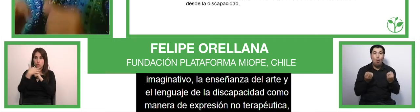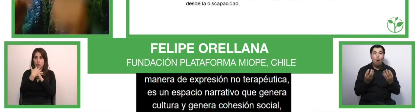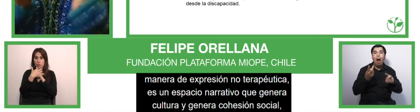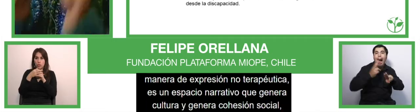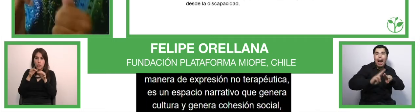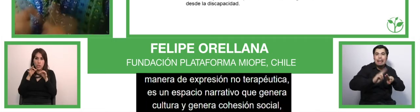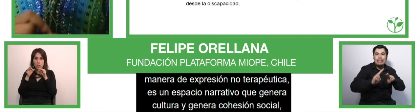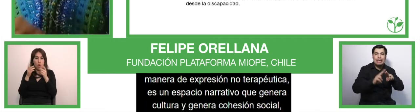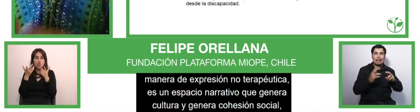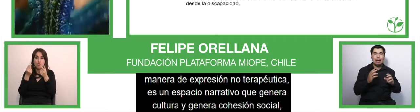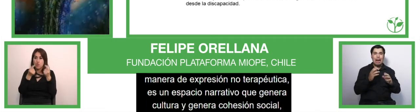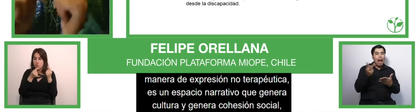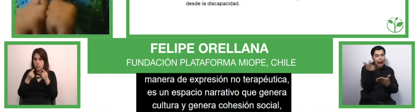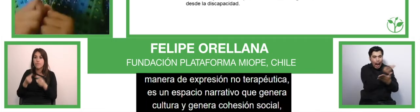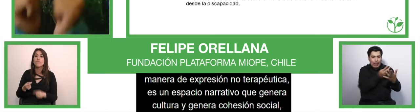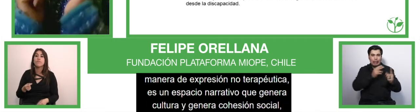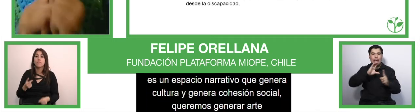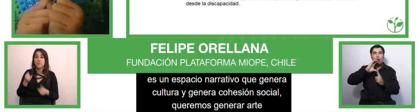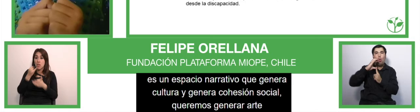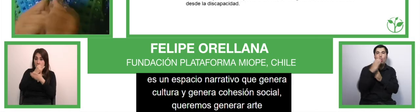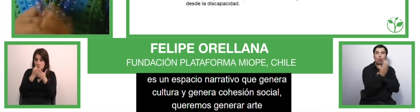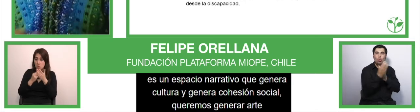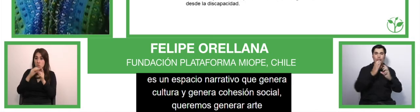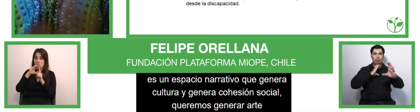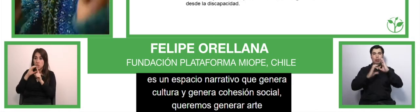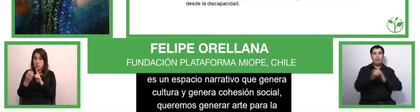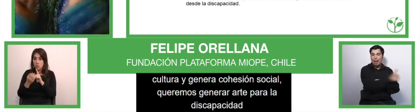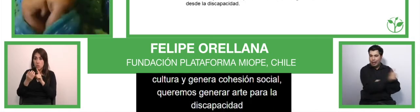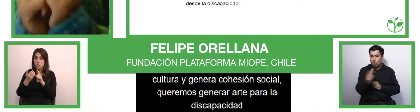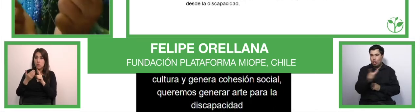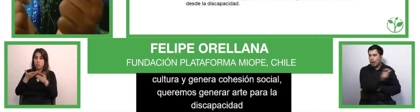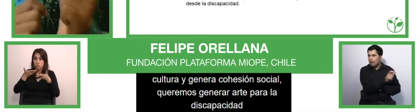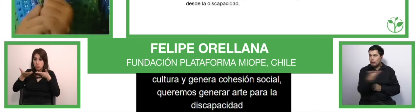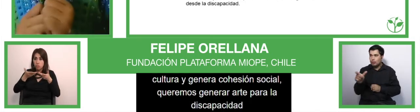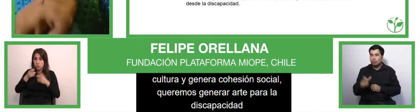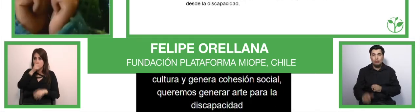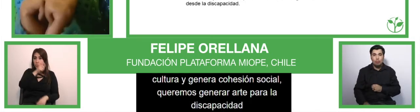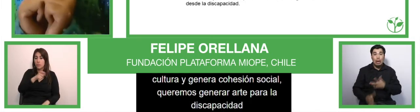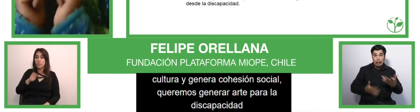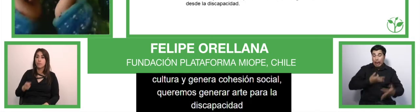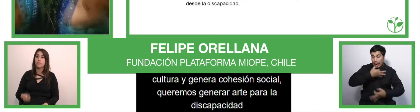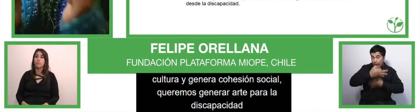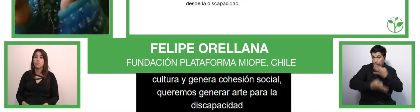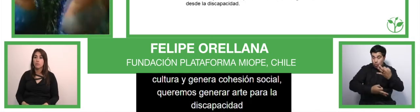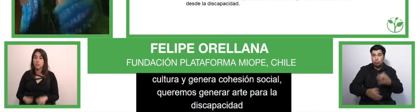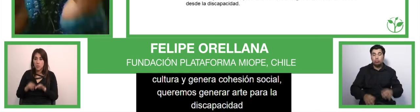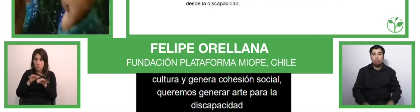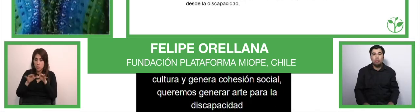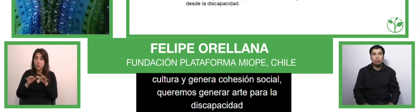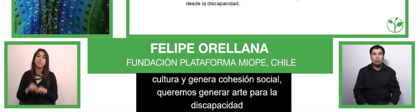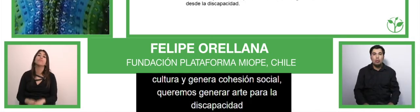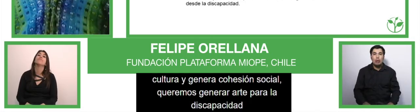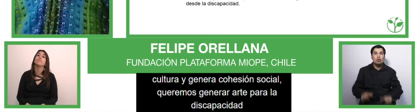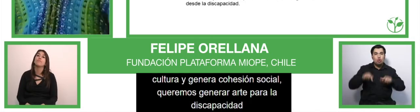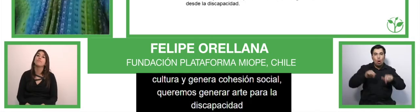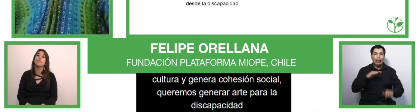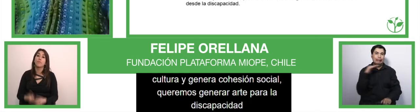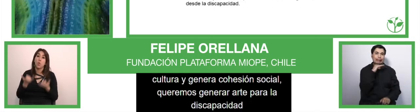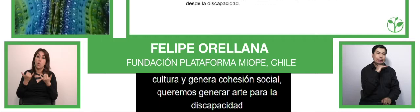la discapacidad, pero no solo para la discapacidad, sino que para todas las personas. Así que nada, como tuve que apurarme,